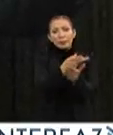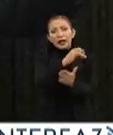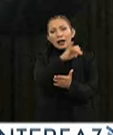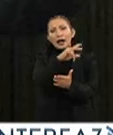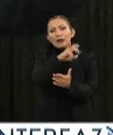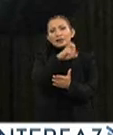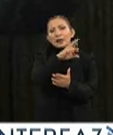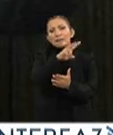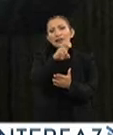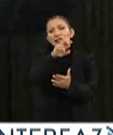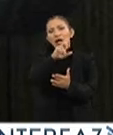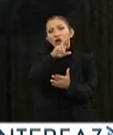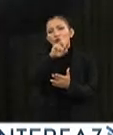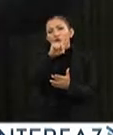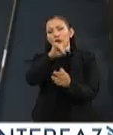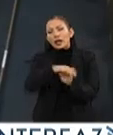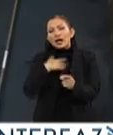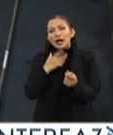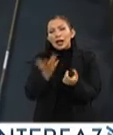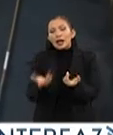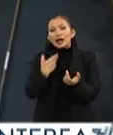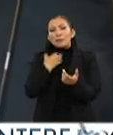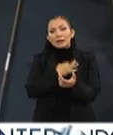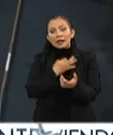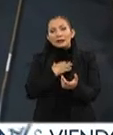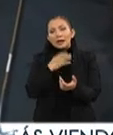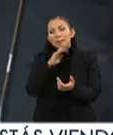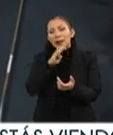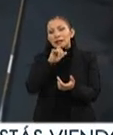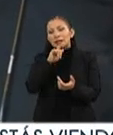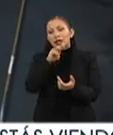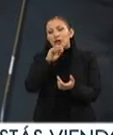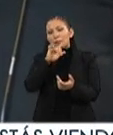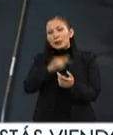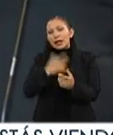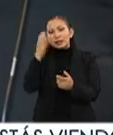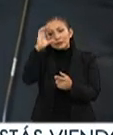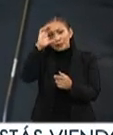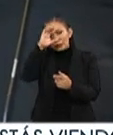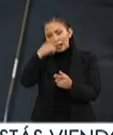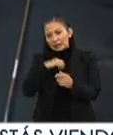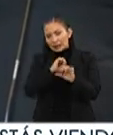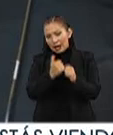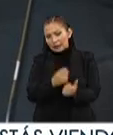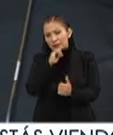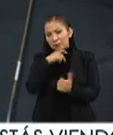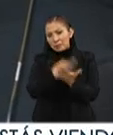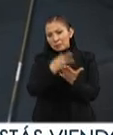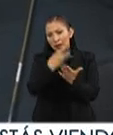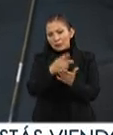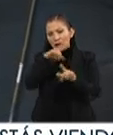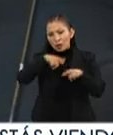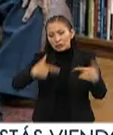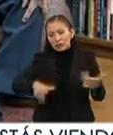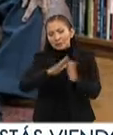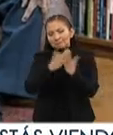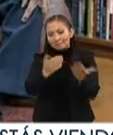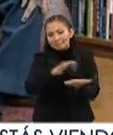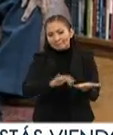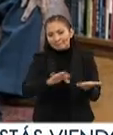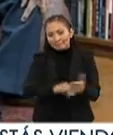Javier Villaurrutia, la Medalla Belisario Domínguez y el Premio Nacional de Ciencias y Artes en el área de Lingüística y